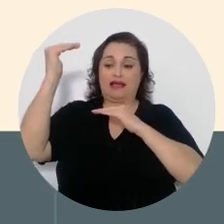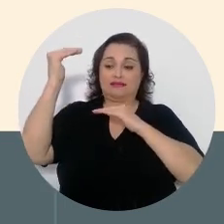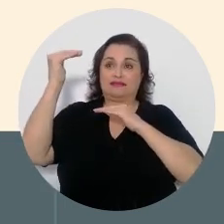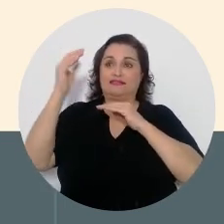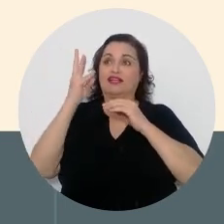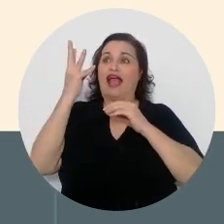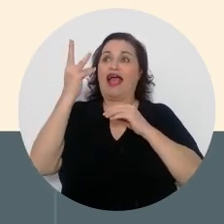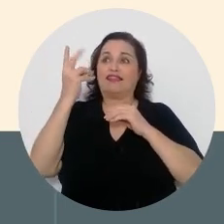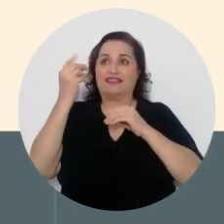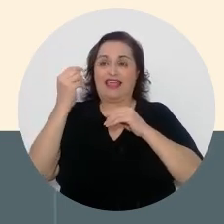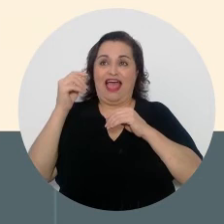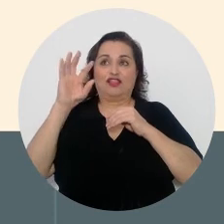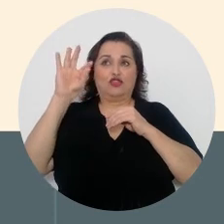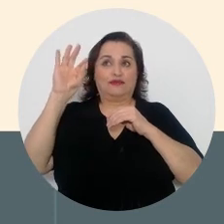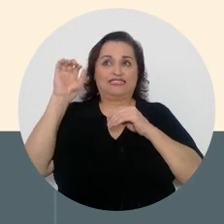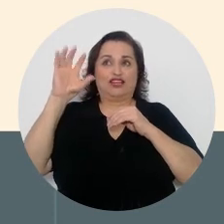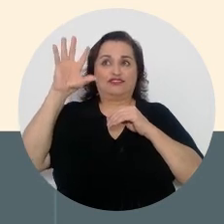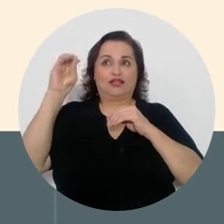tiene más